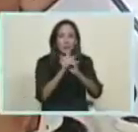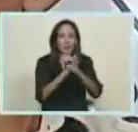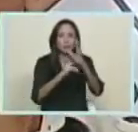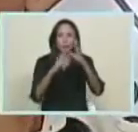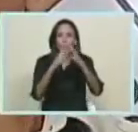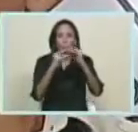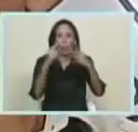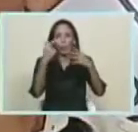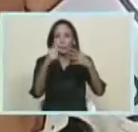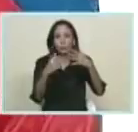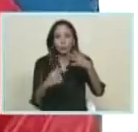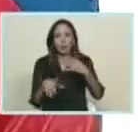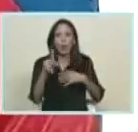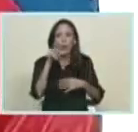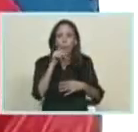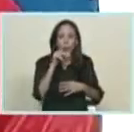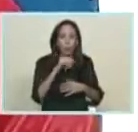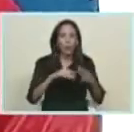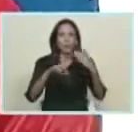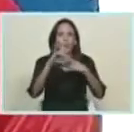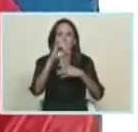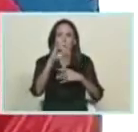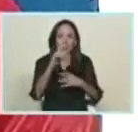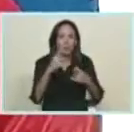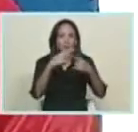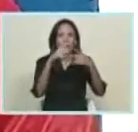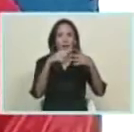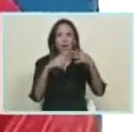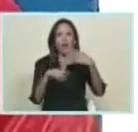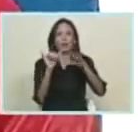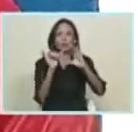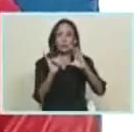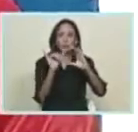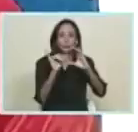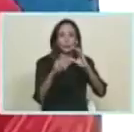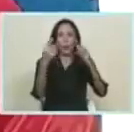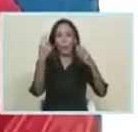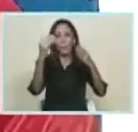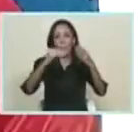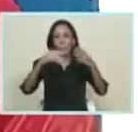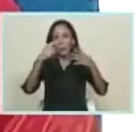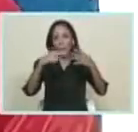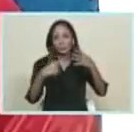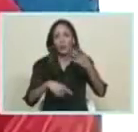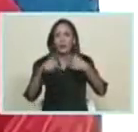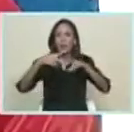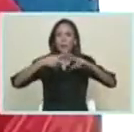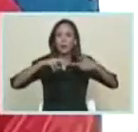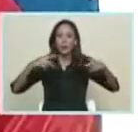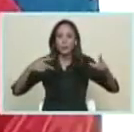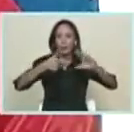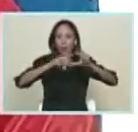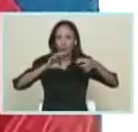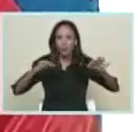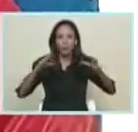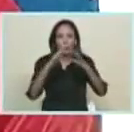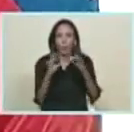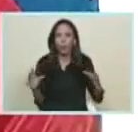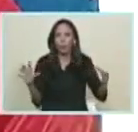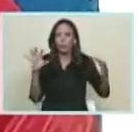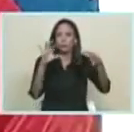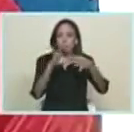Periscope, Twitter, Instagram, YouTube y a través de la cadena nacional de radio y televisión,